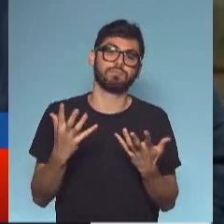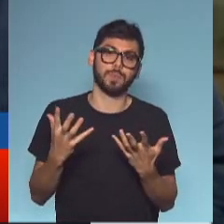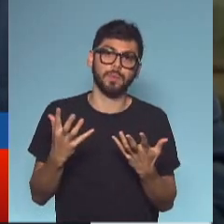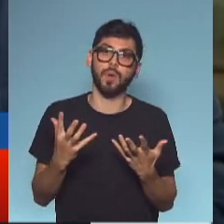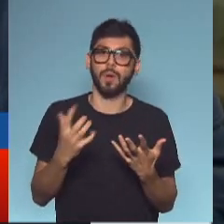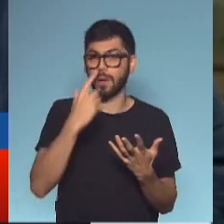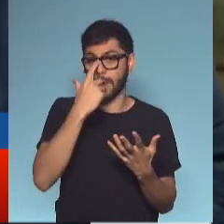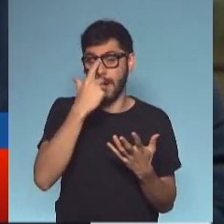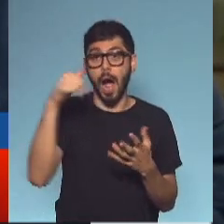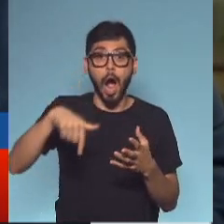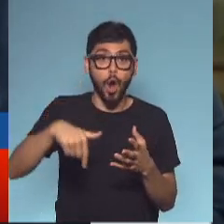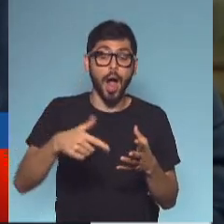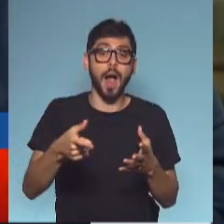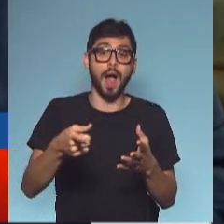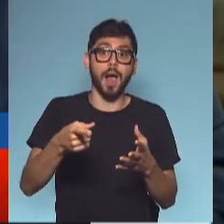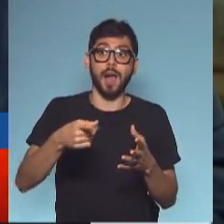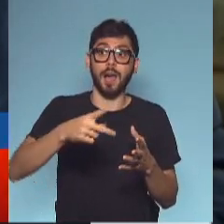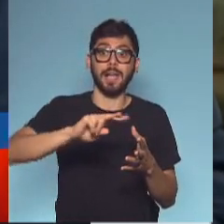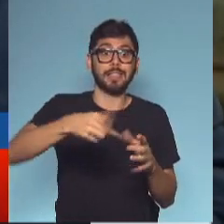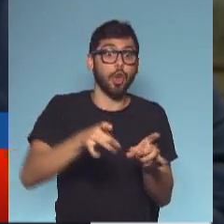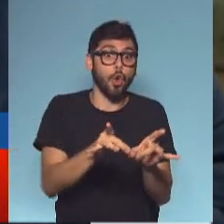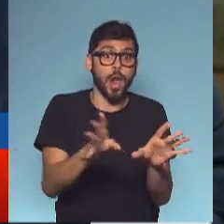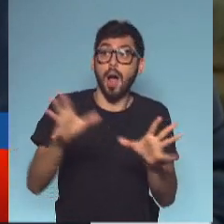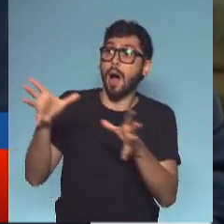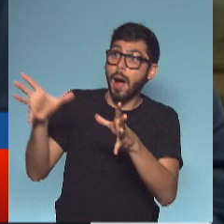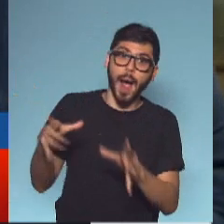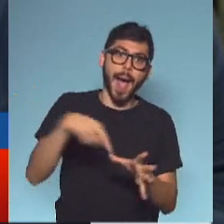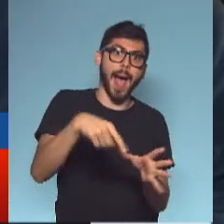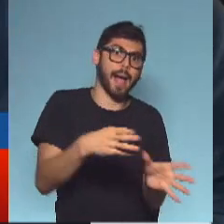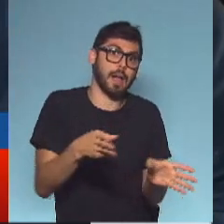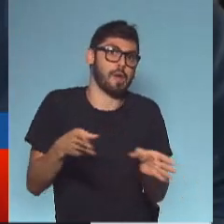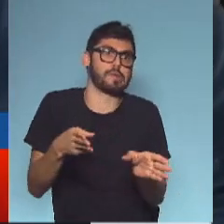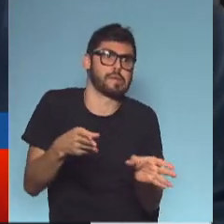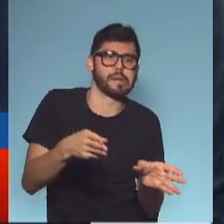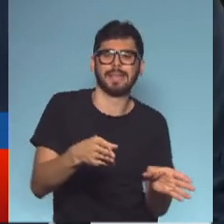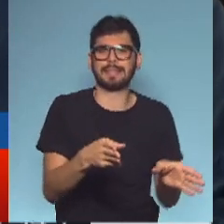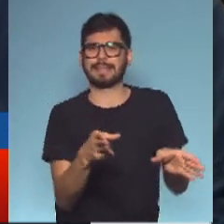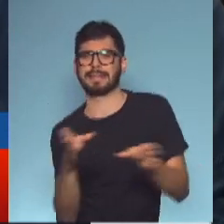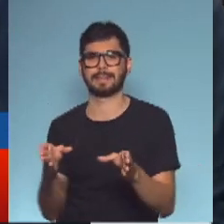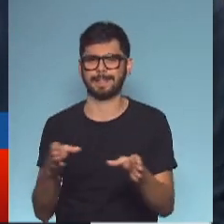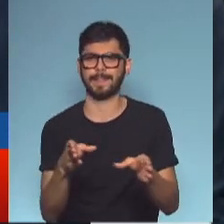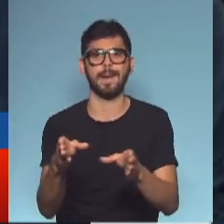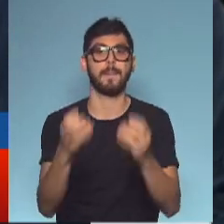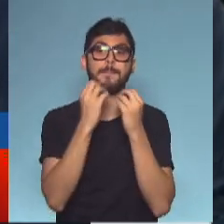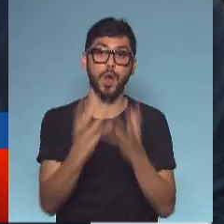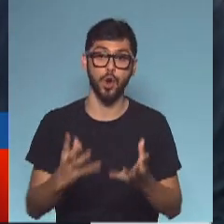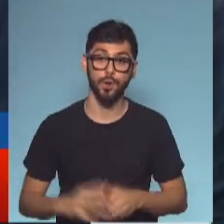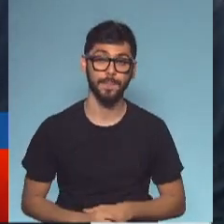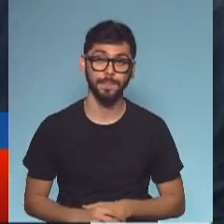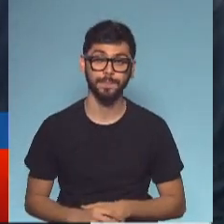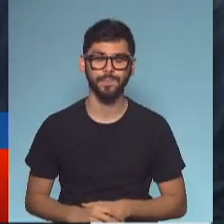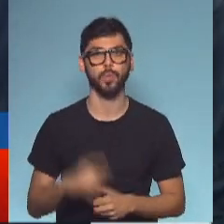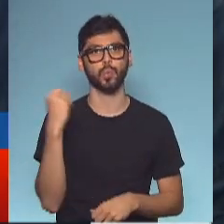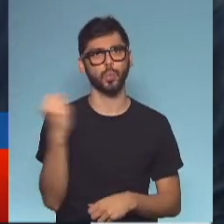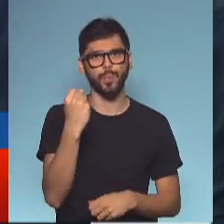dar un nuevo curso a esta segunda ola de coronavirus en el país. Bueno, importantísimo,